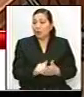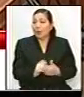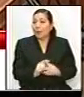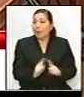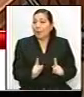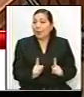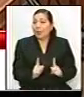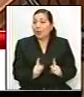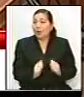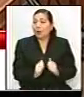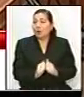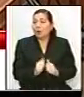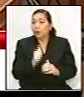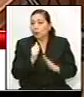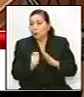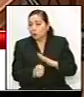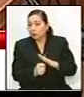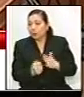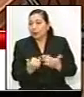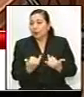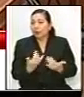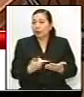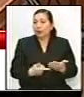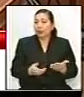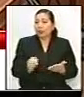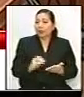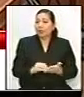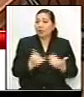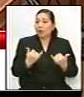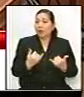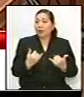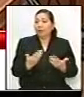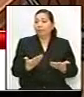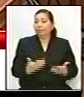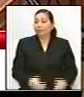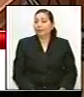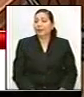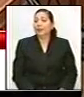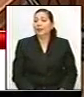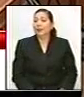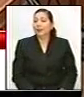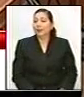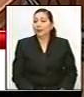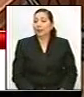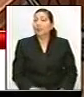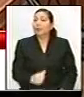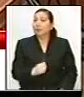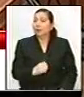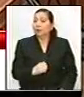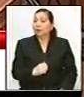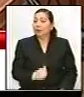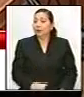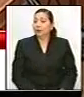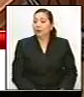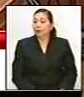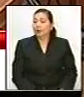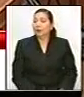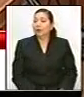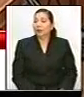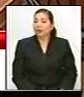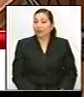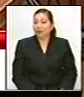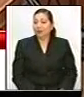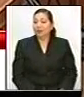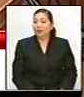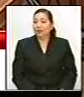hay autoridades coludidas que han permitido que esto ocurra y hasta ahora sigue. Entonces, yo tengo un vecino aquí en mi espalda de